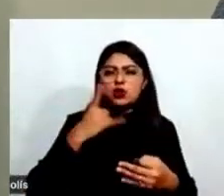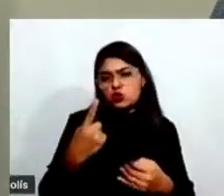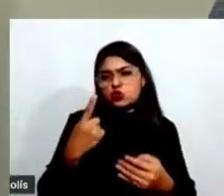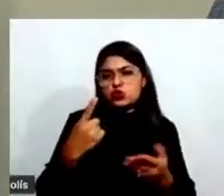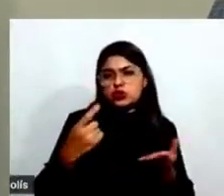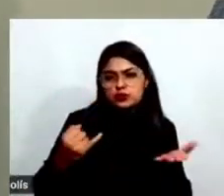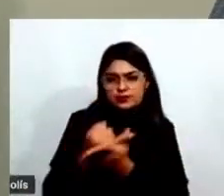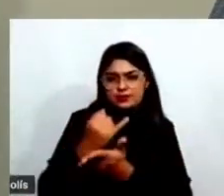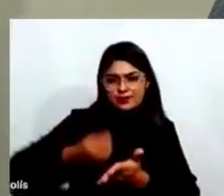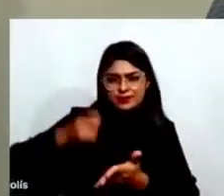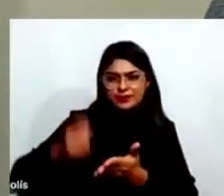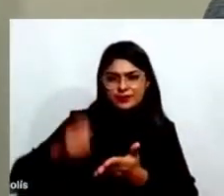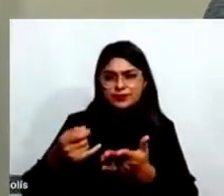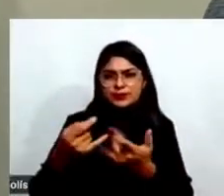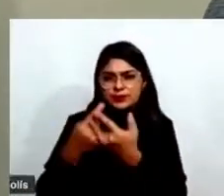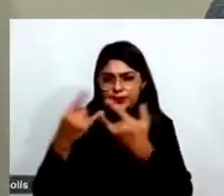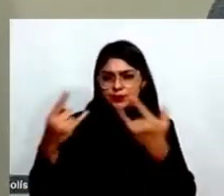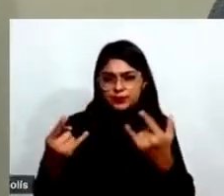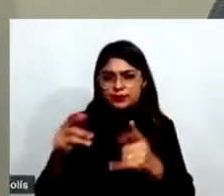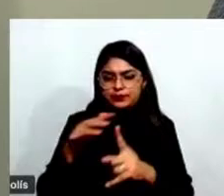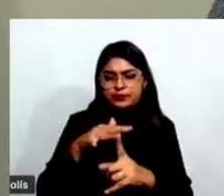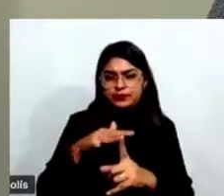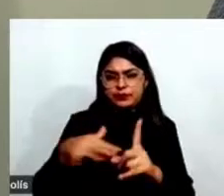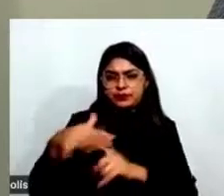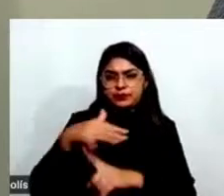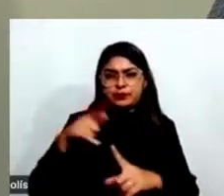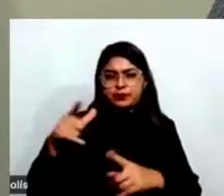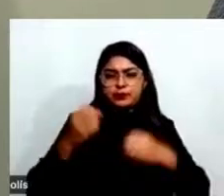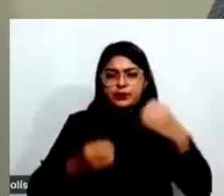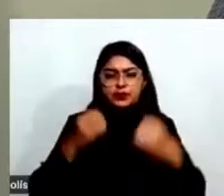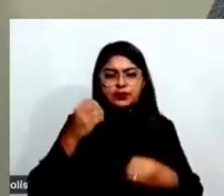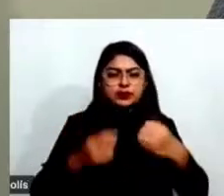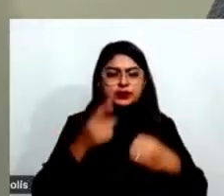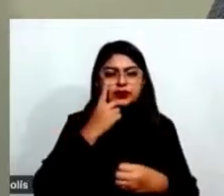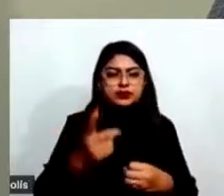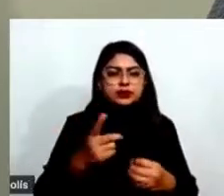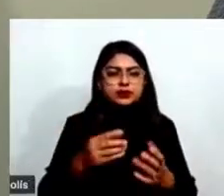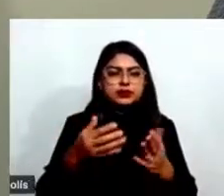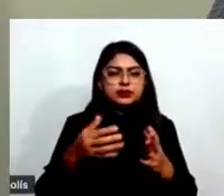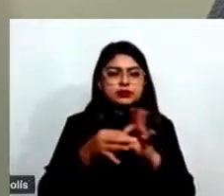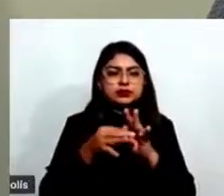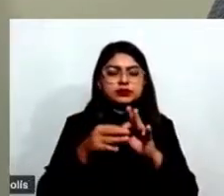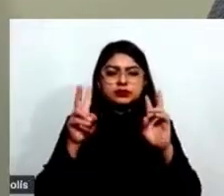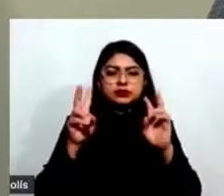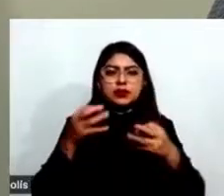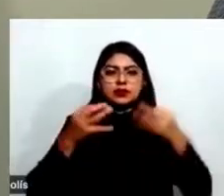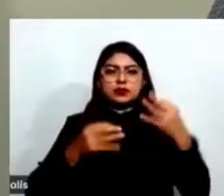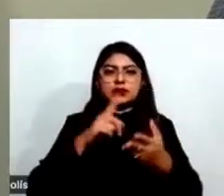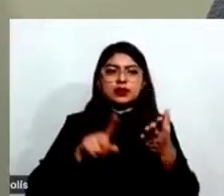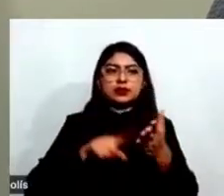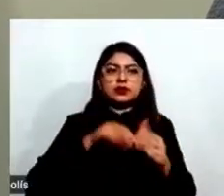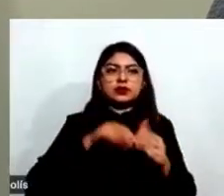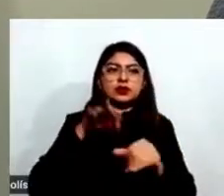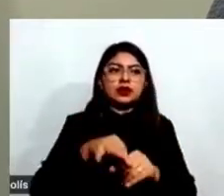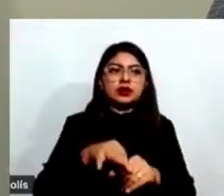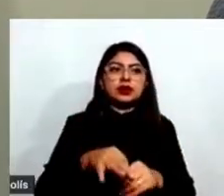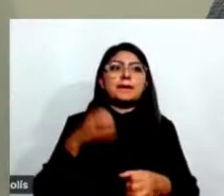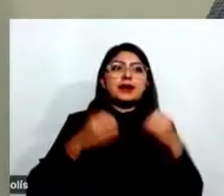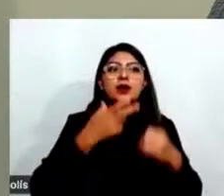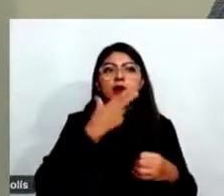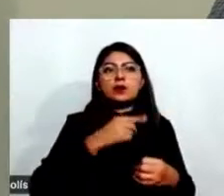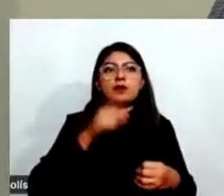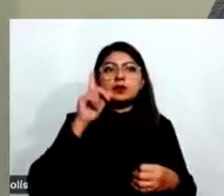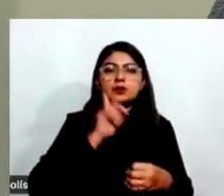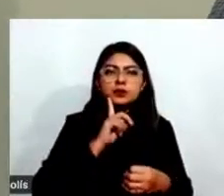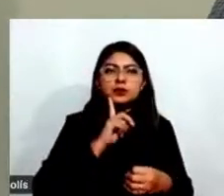ministro, cuando se hizo referencia a los tribunales electorales y a los magistrados y magistradas y los juicios que se adelantan